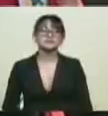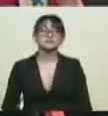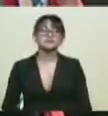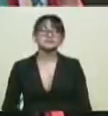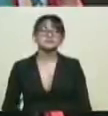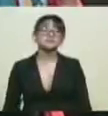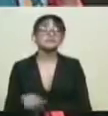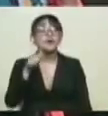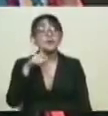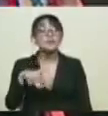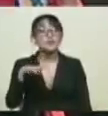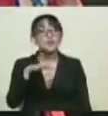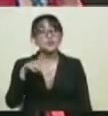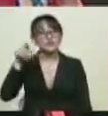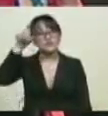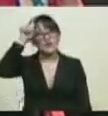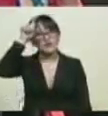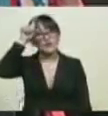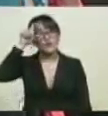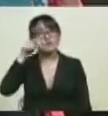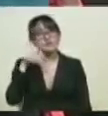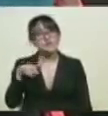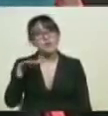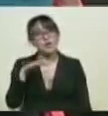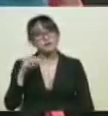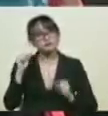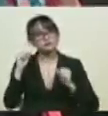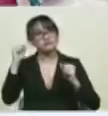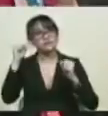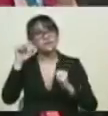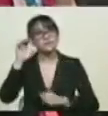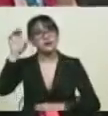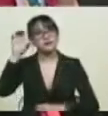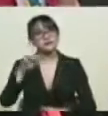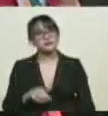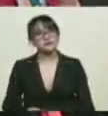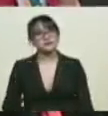Porque el pueblo falconiano es un pueblo patriota.